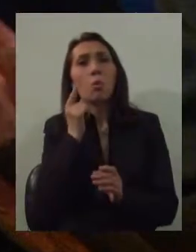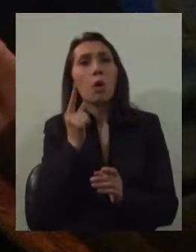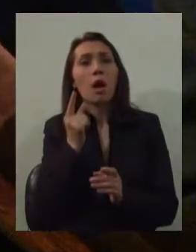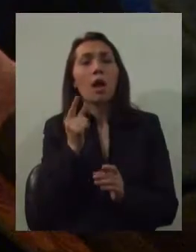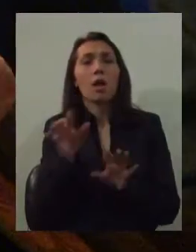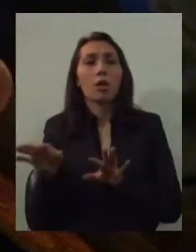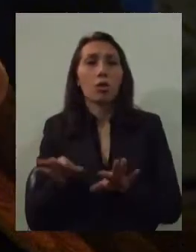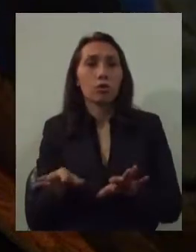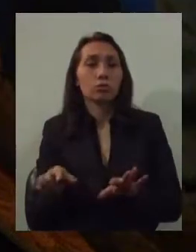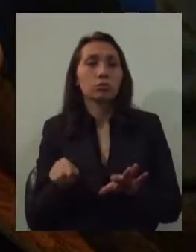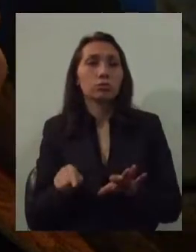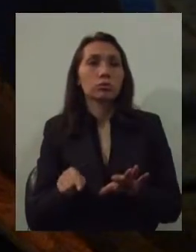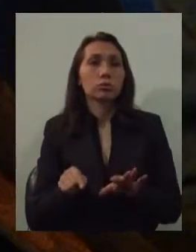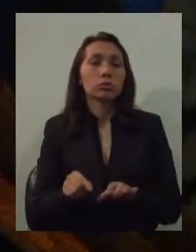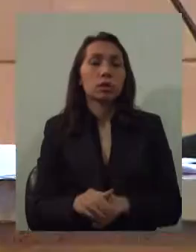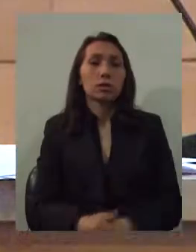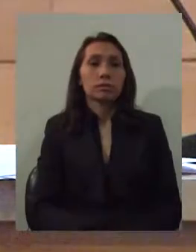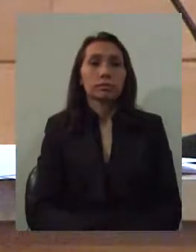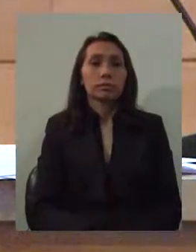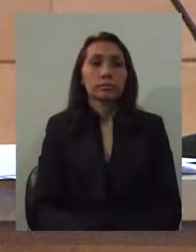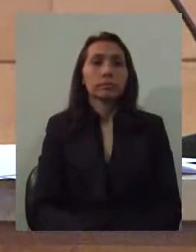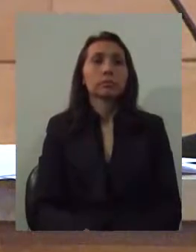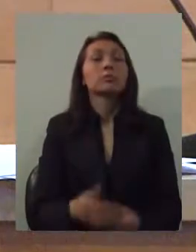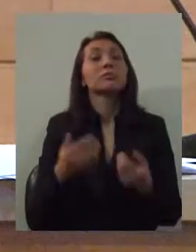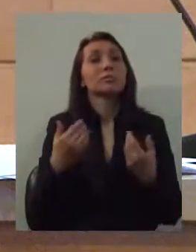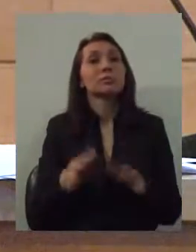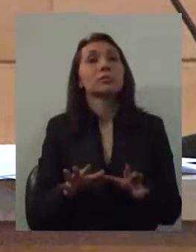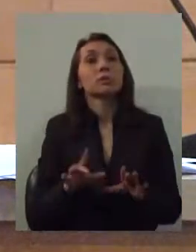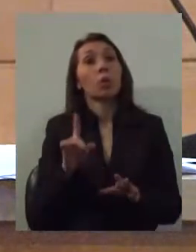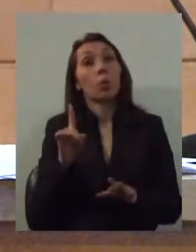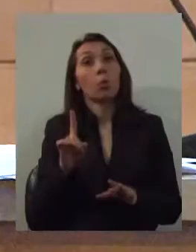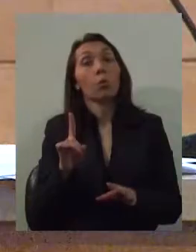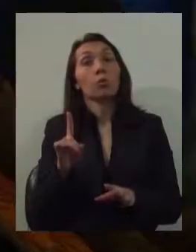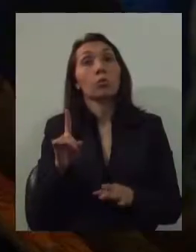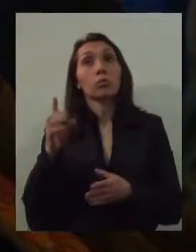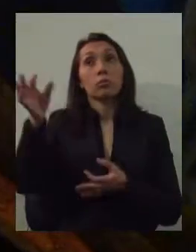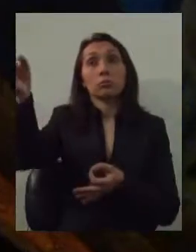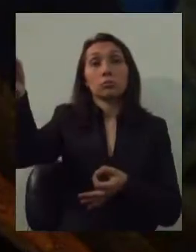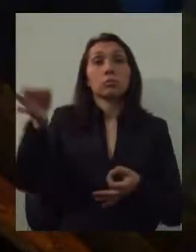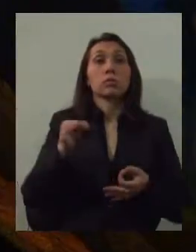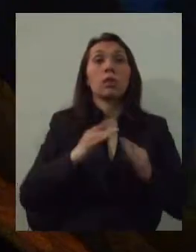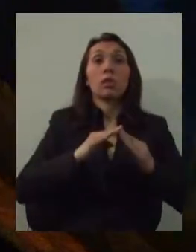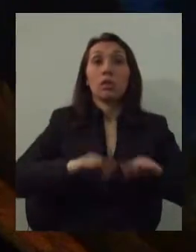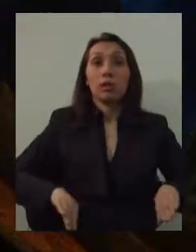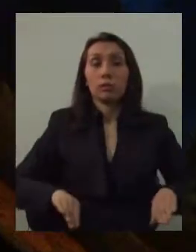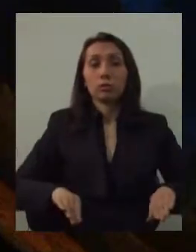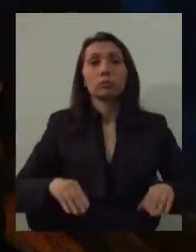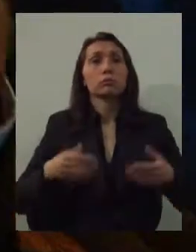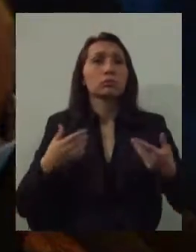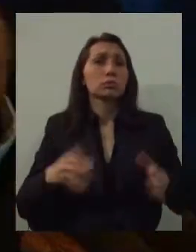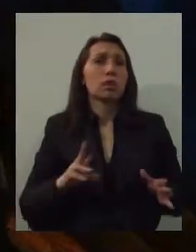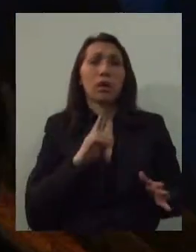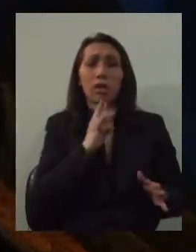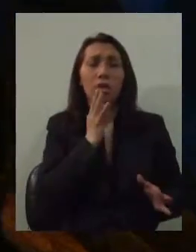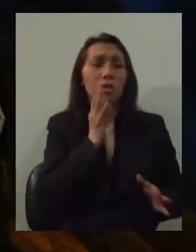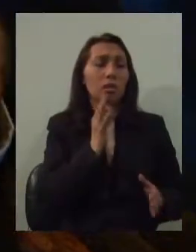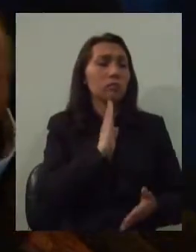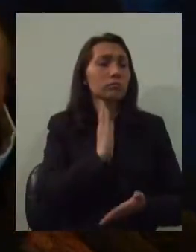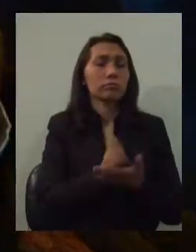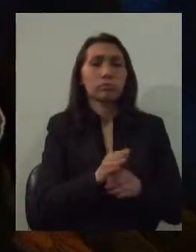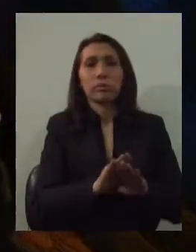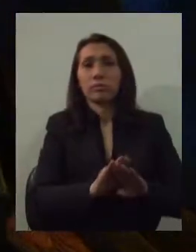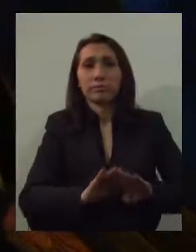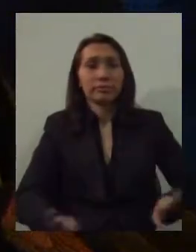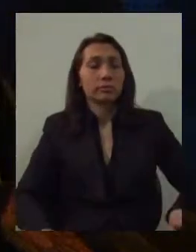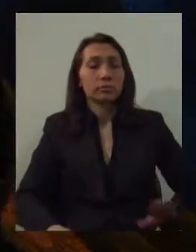aspectos que se abordan? Porque ya, si una sentencia de divorcio, ya el divorcio está sentenciado, ya está terminado,